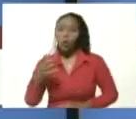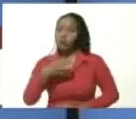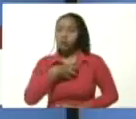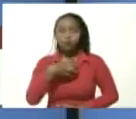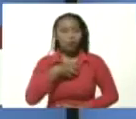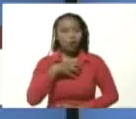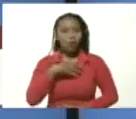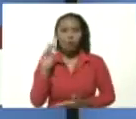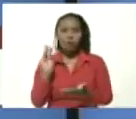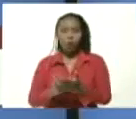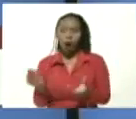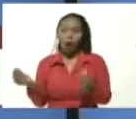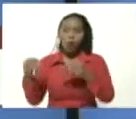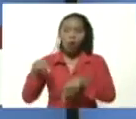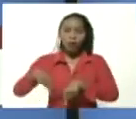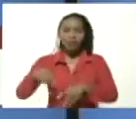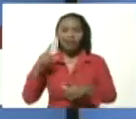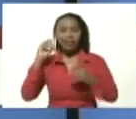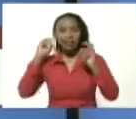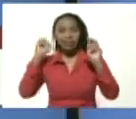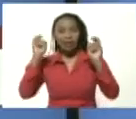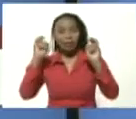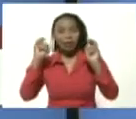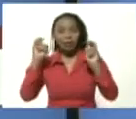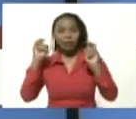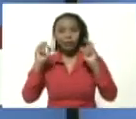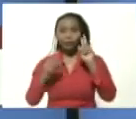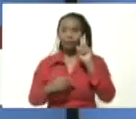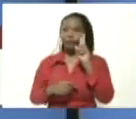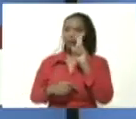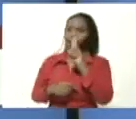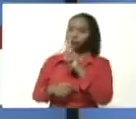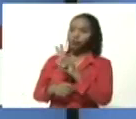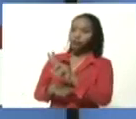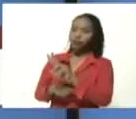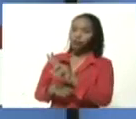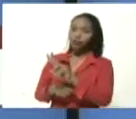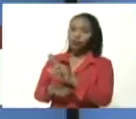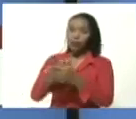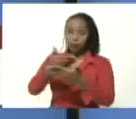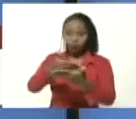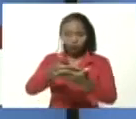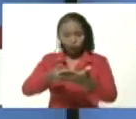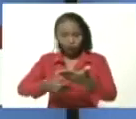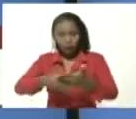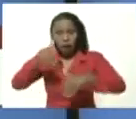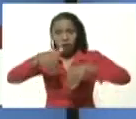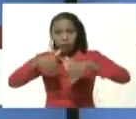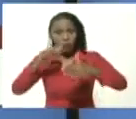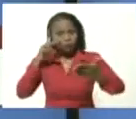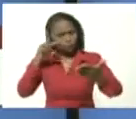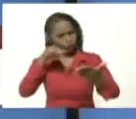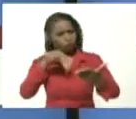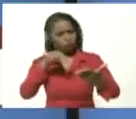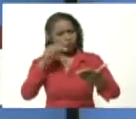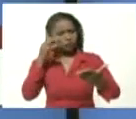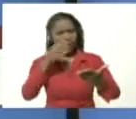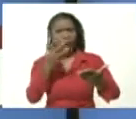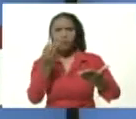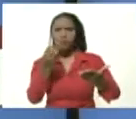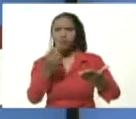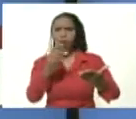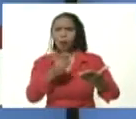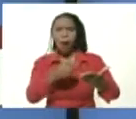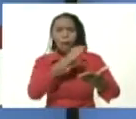ponerse de acuerdo. A estas alturas, cuando uno observa la boleta electoral, observa la cantidad de